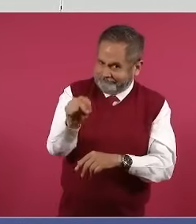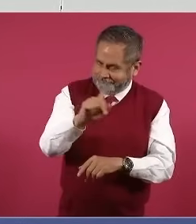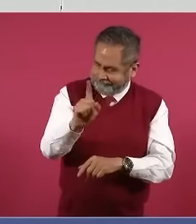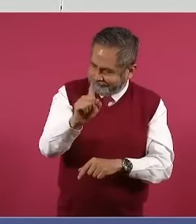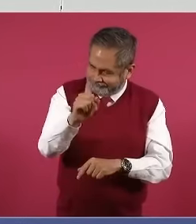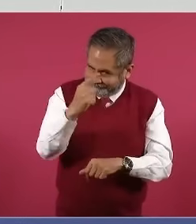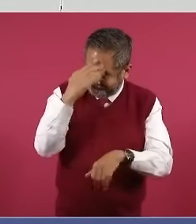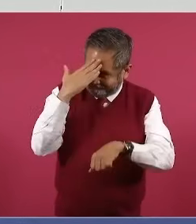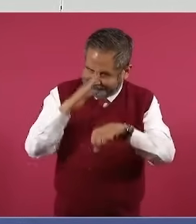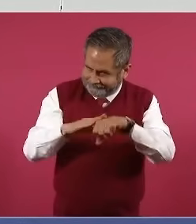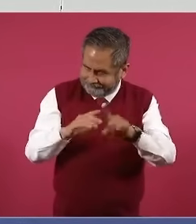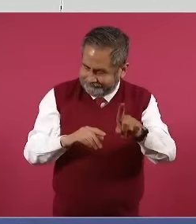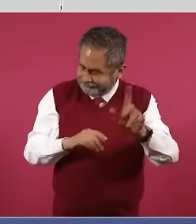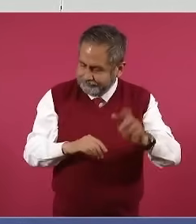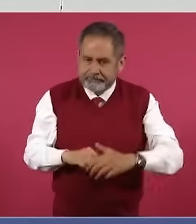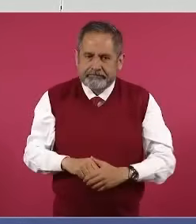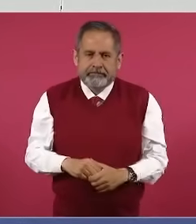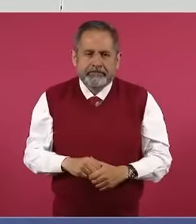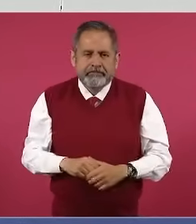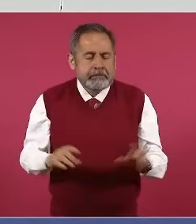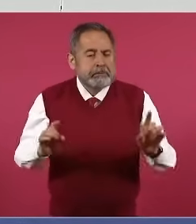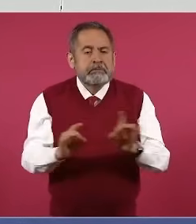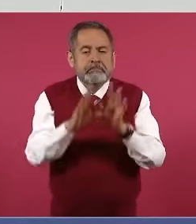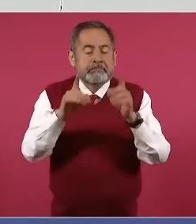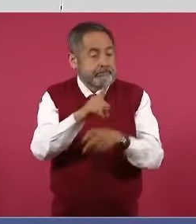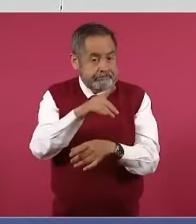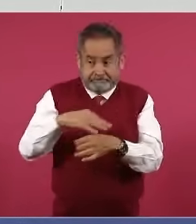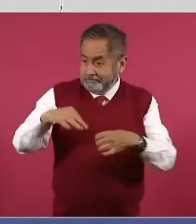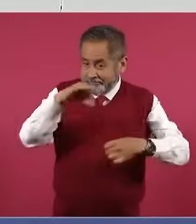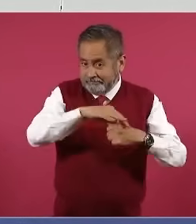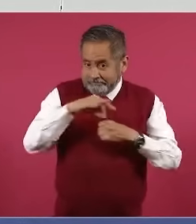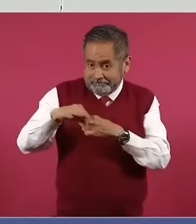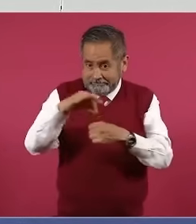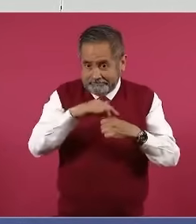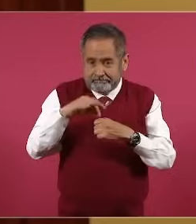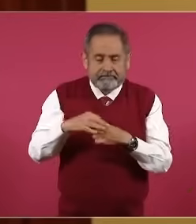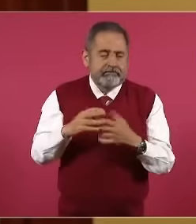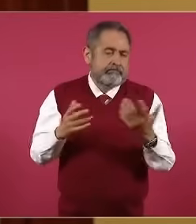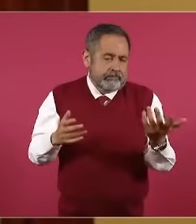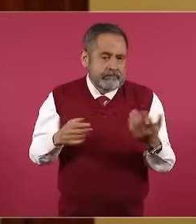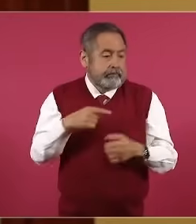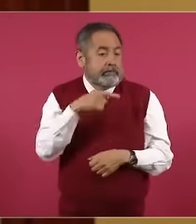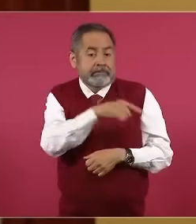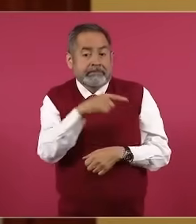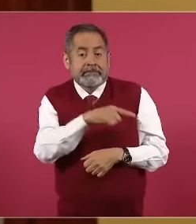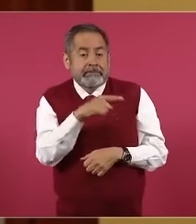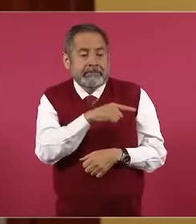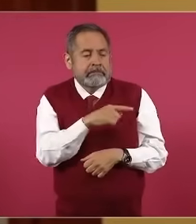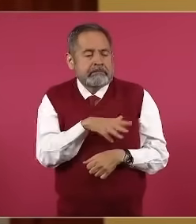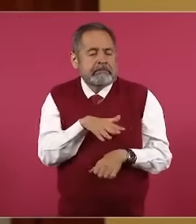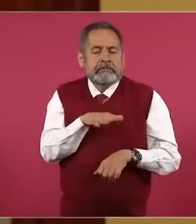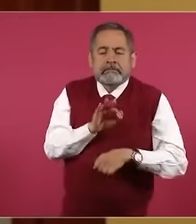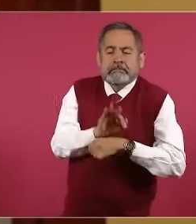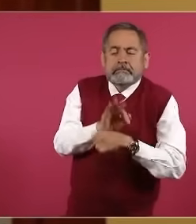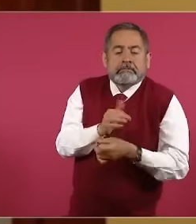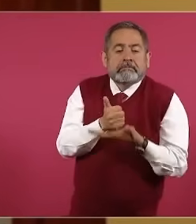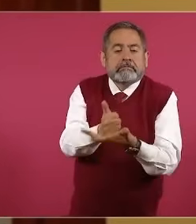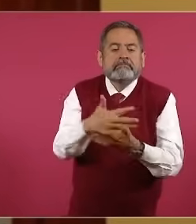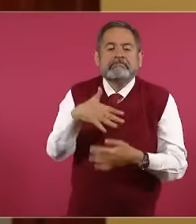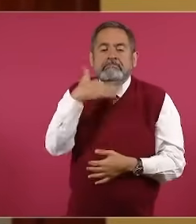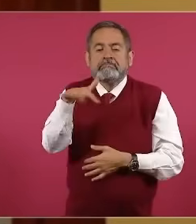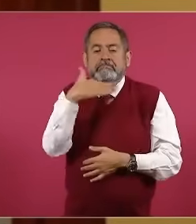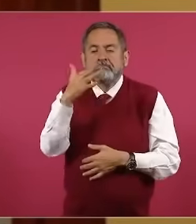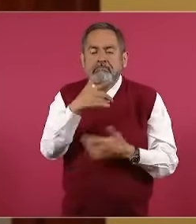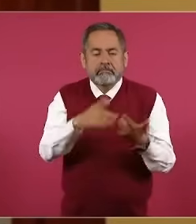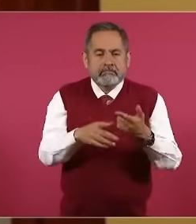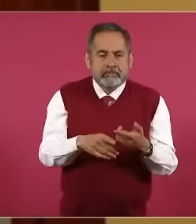De repente viene la elección y como les ayuda en el fraude electoral, o